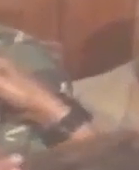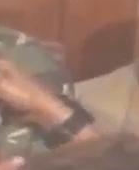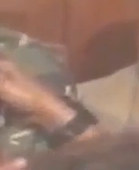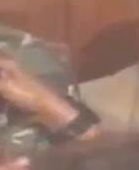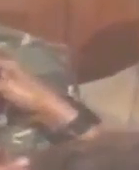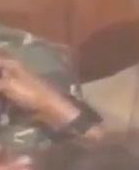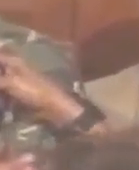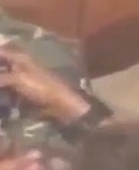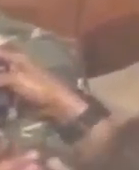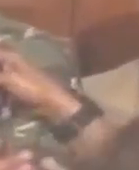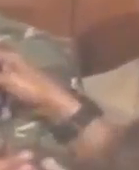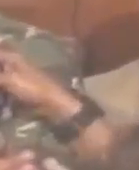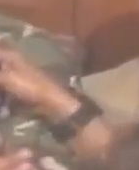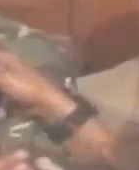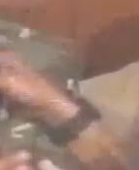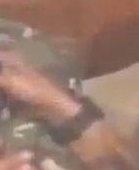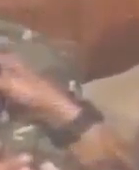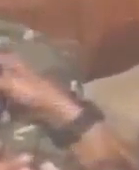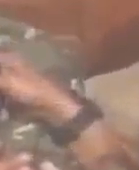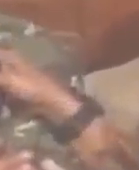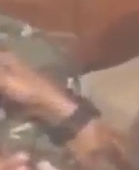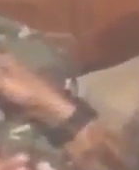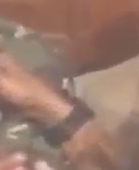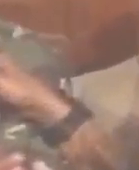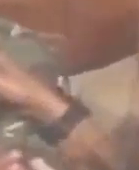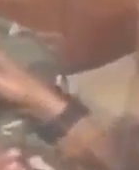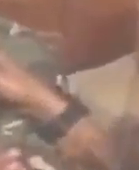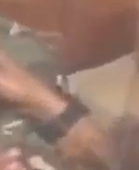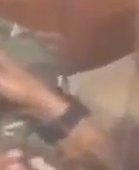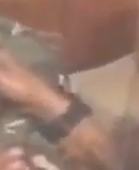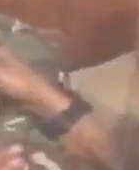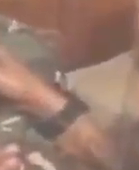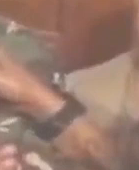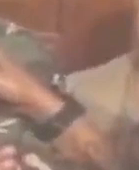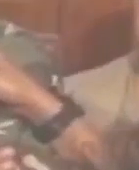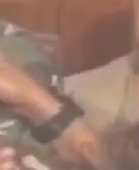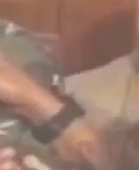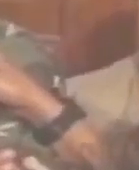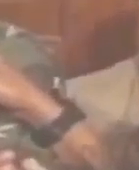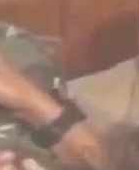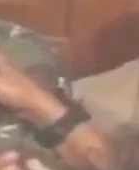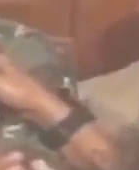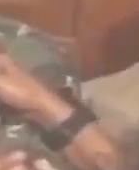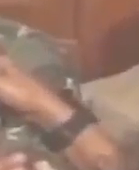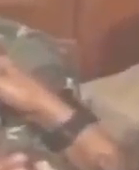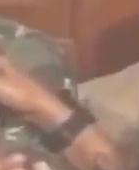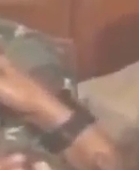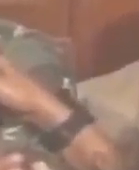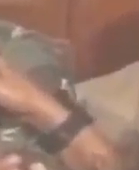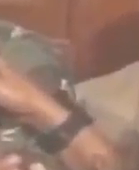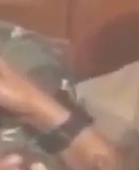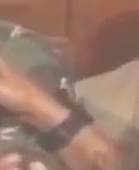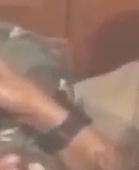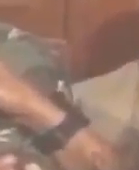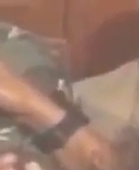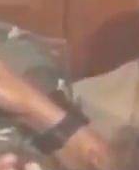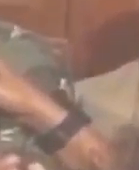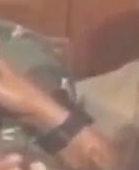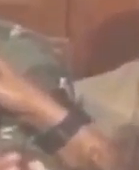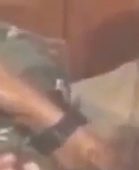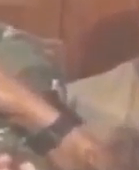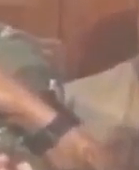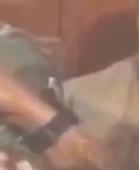que nos planteamos no fueron logrados en la ciudad capital. Es decir, nosotros acá en Caracas no logramos controlar el